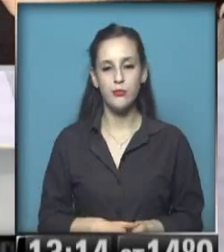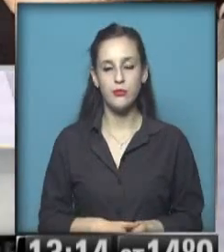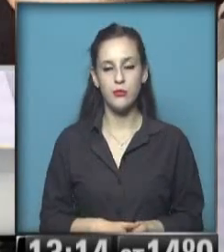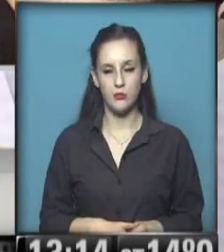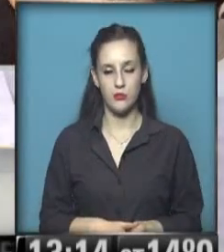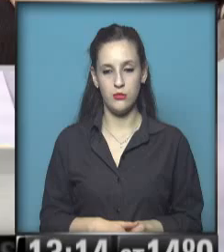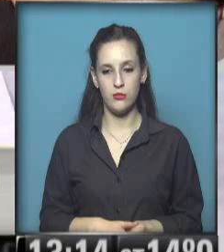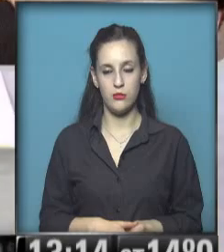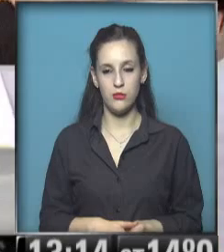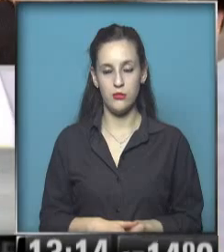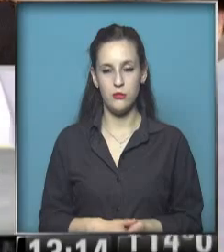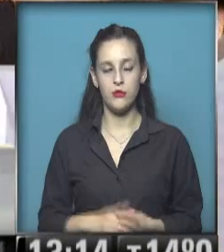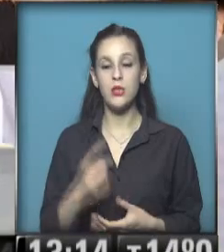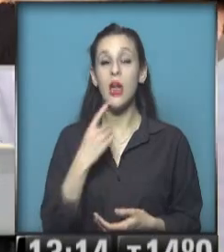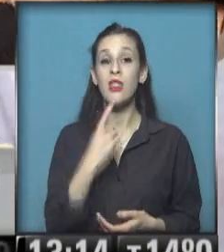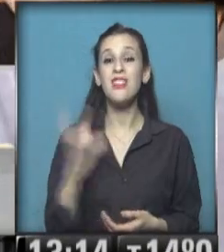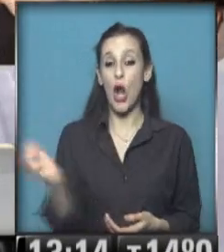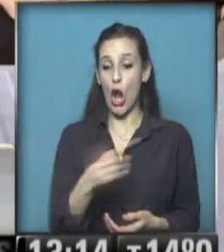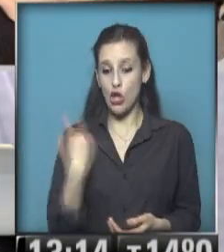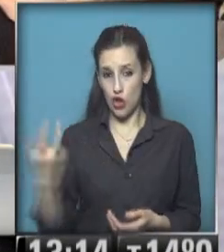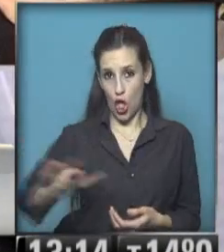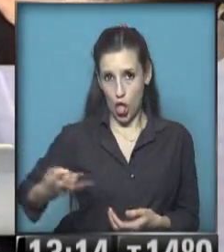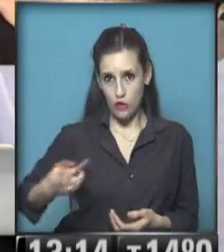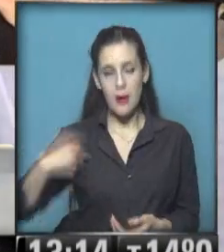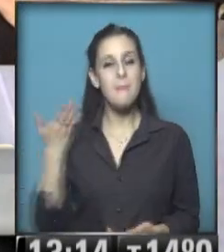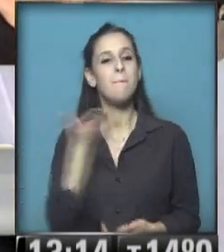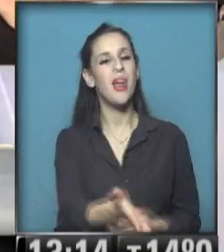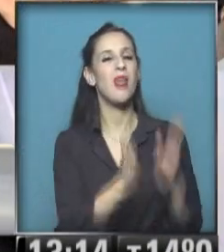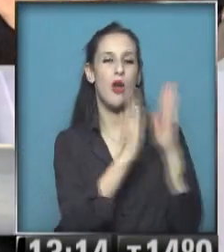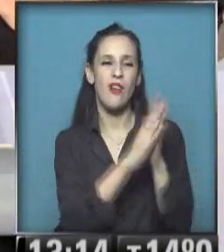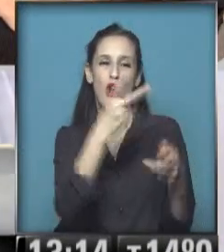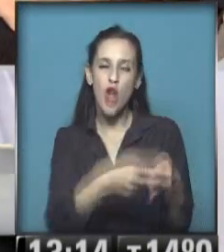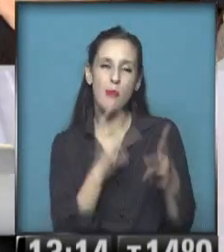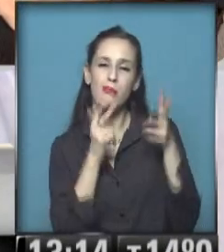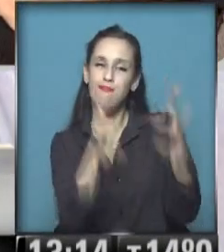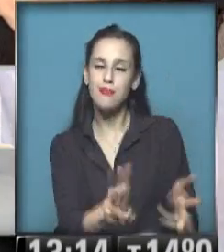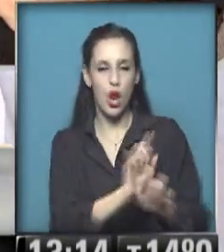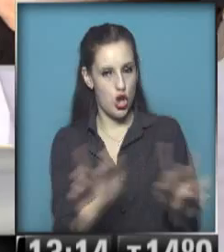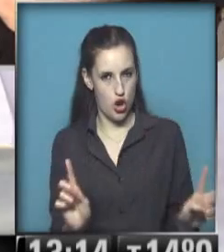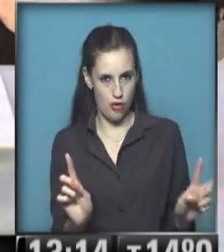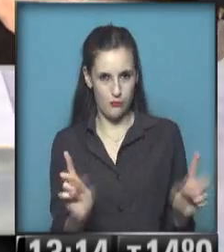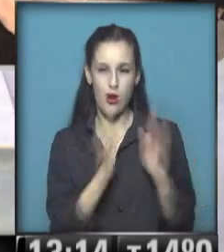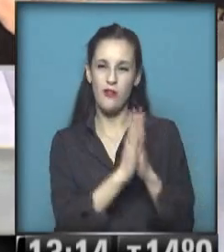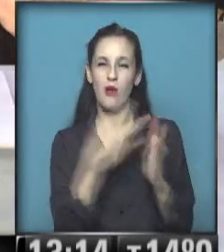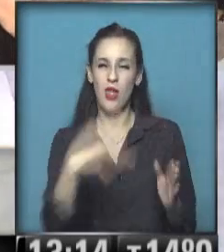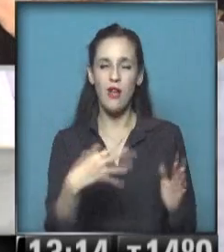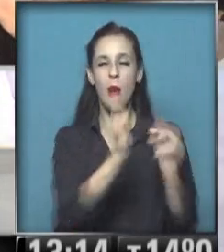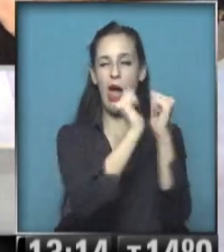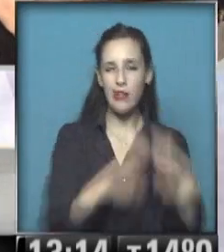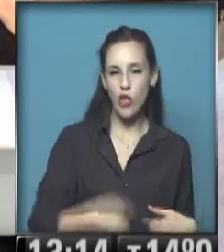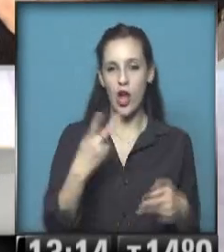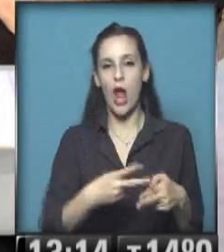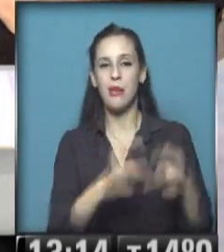nosotros habíamos pedidole a él que no dijera el nombre o que no lo mencionara, cosa exactamente